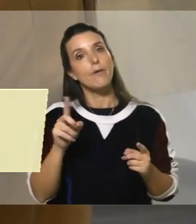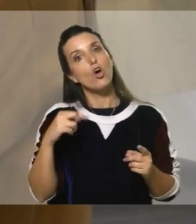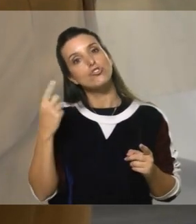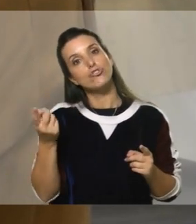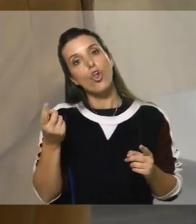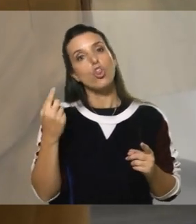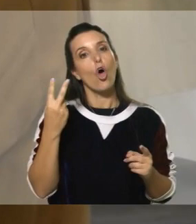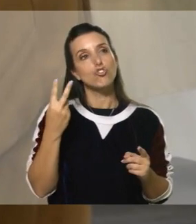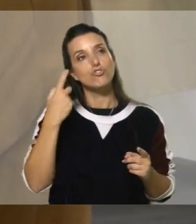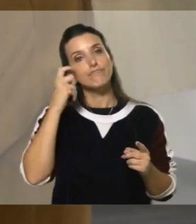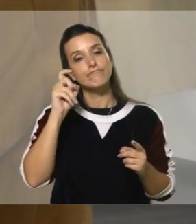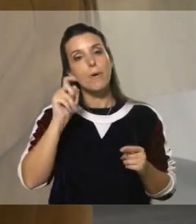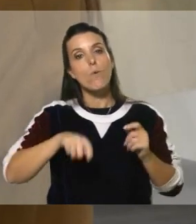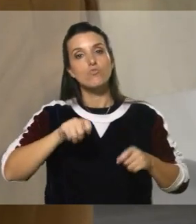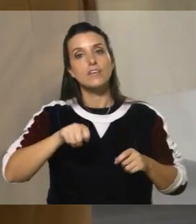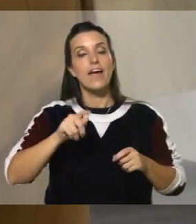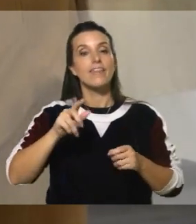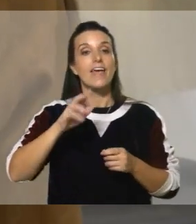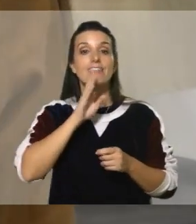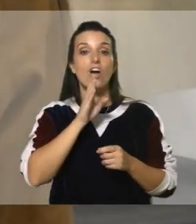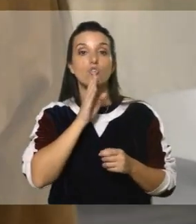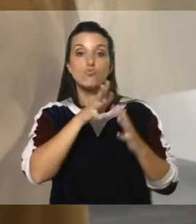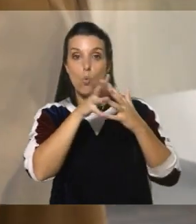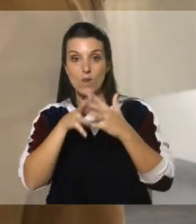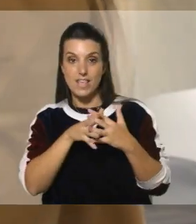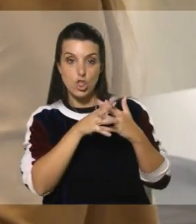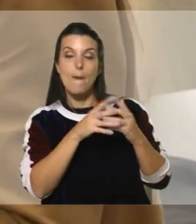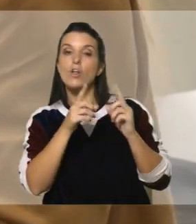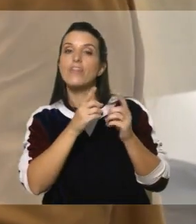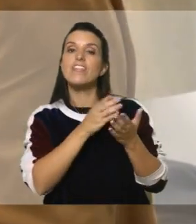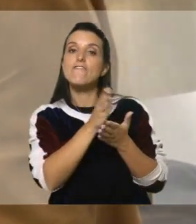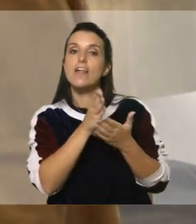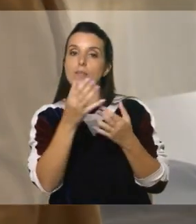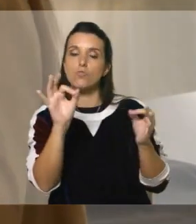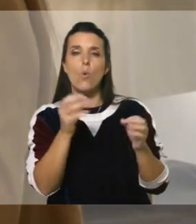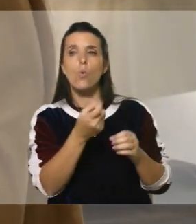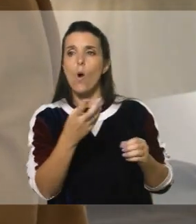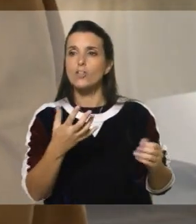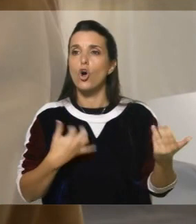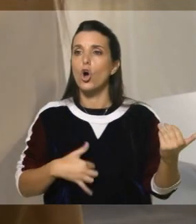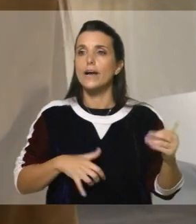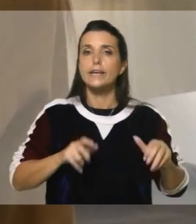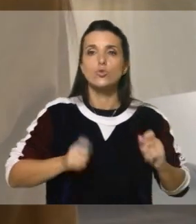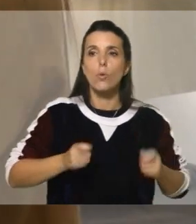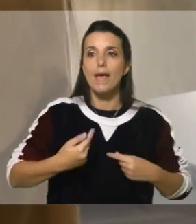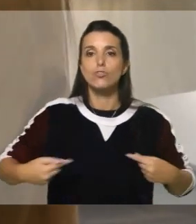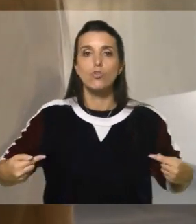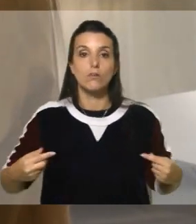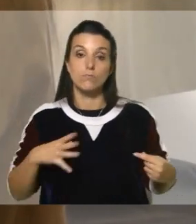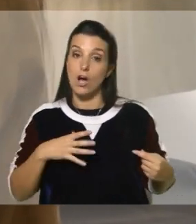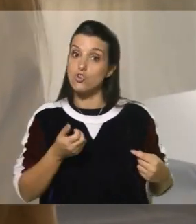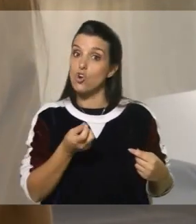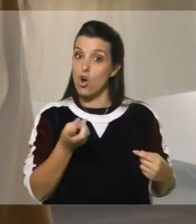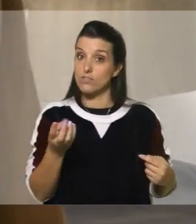dos piezas de compositores norteamericanos de diferentes estilos Cuántos instrumentos van a ver habría que